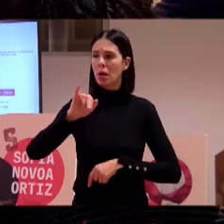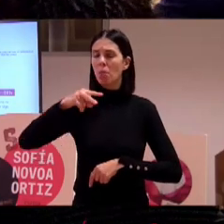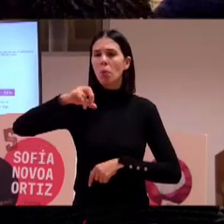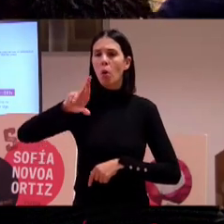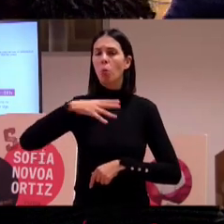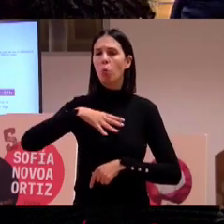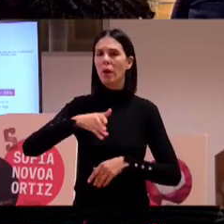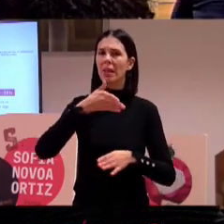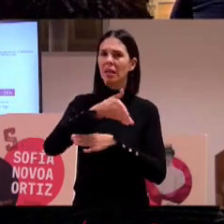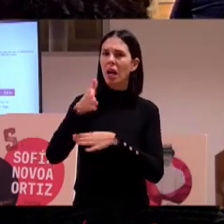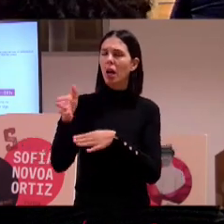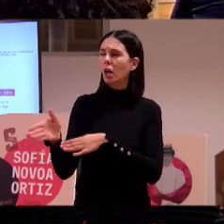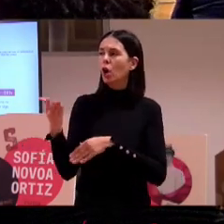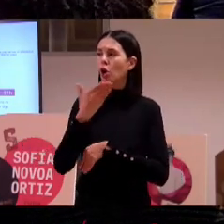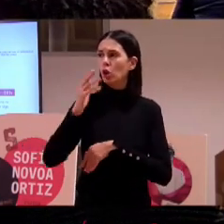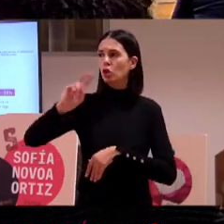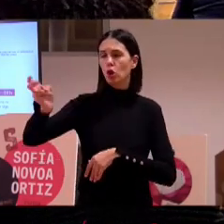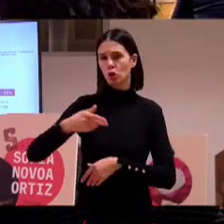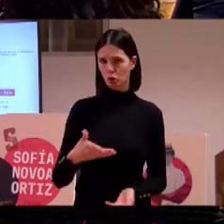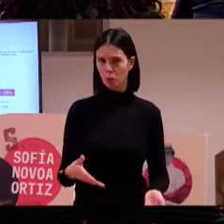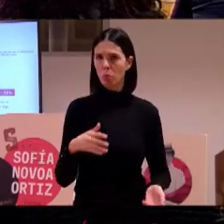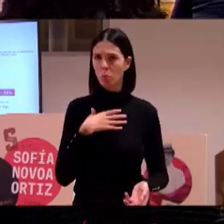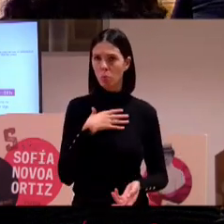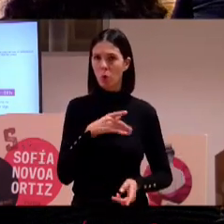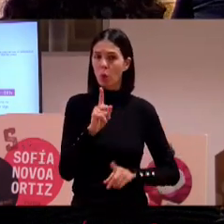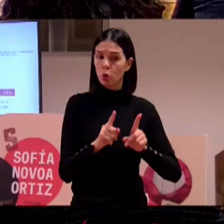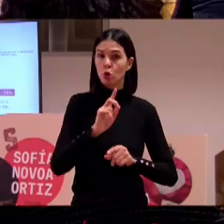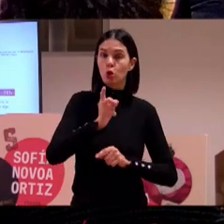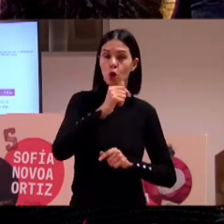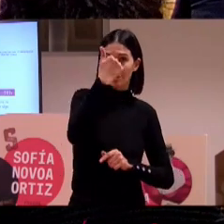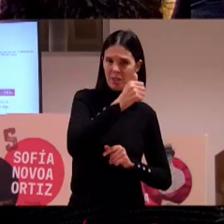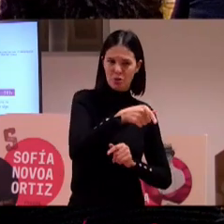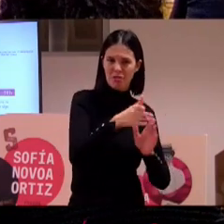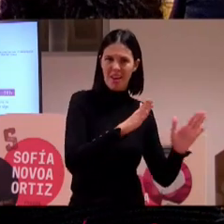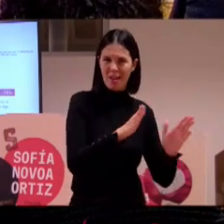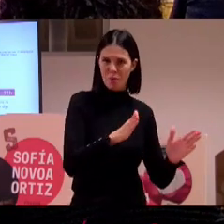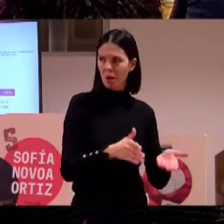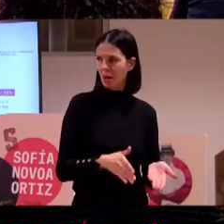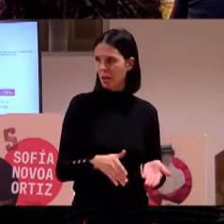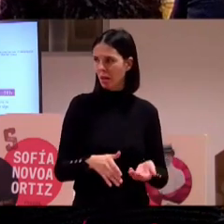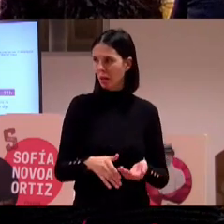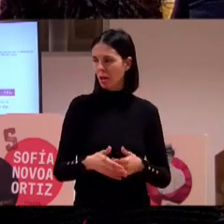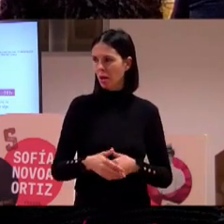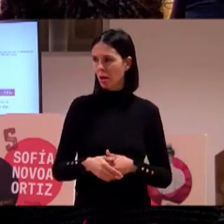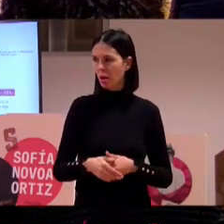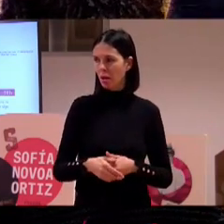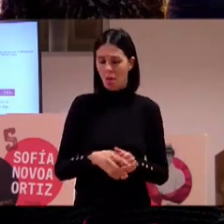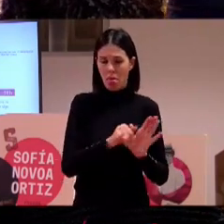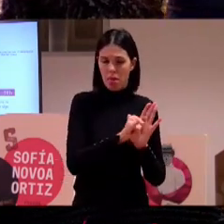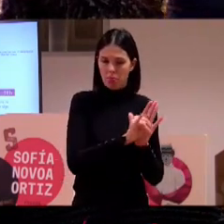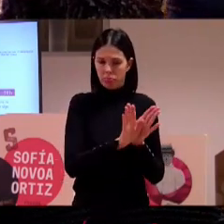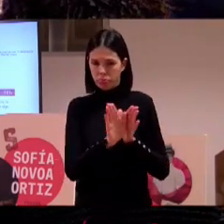los colegios cuáqueros de la zona, a Haverford, que era solo de chicos, de aquella, y estaba a la vuelta de la